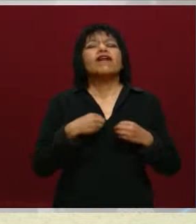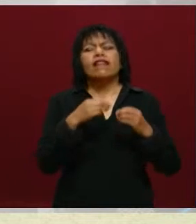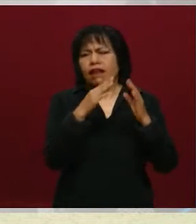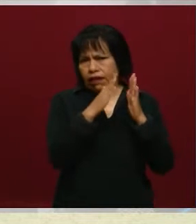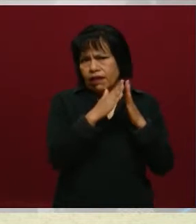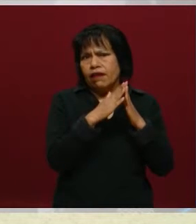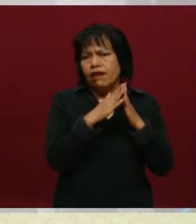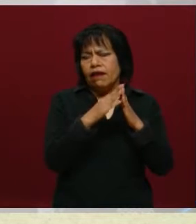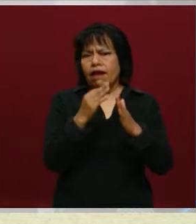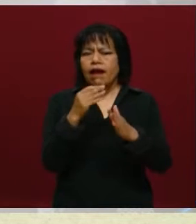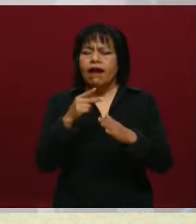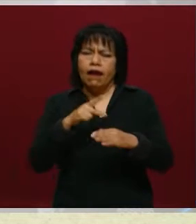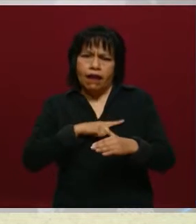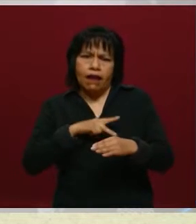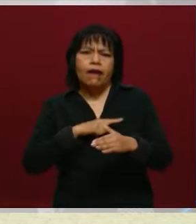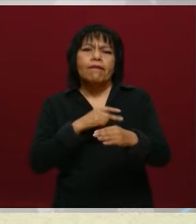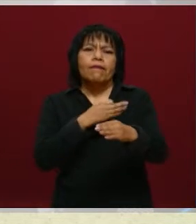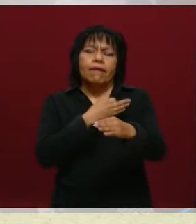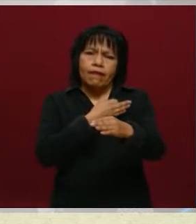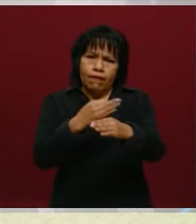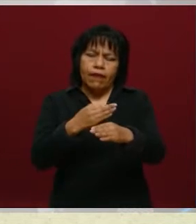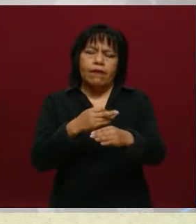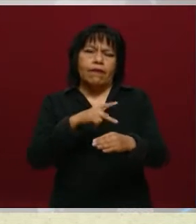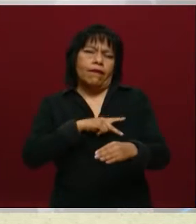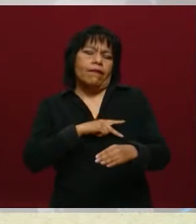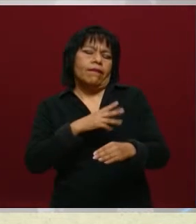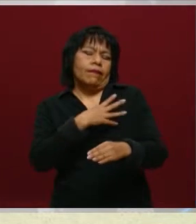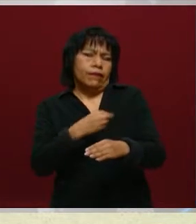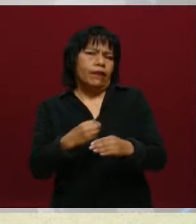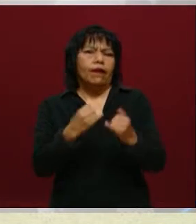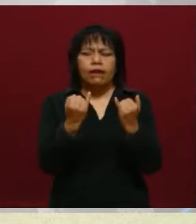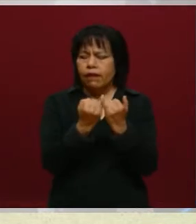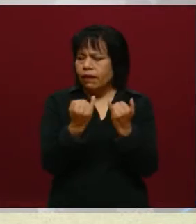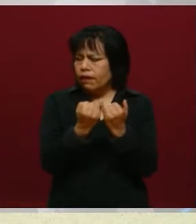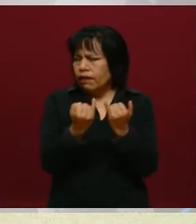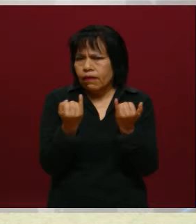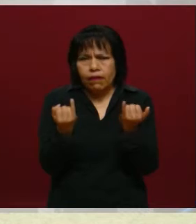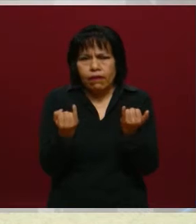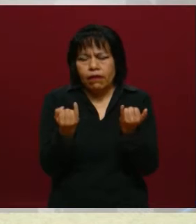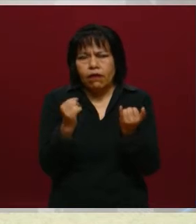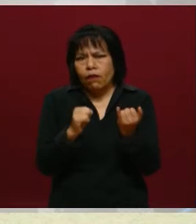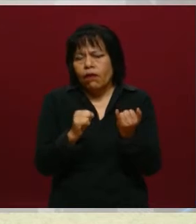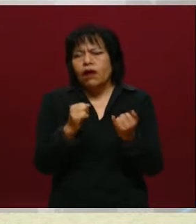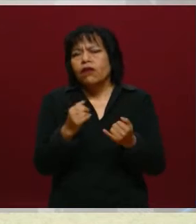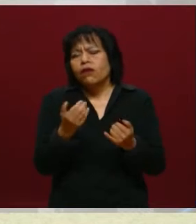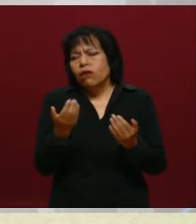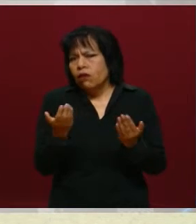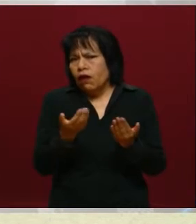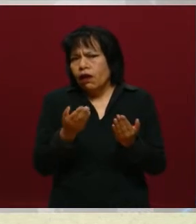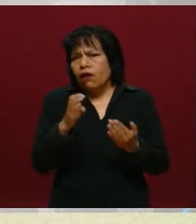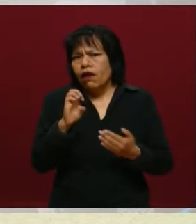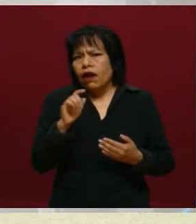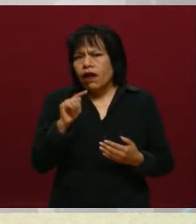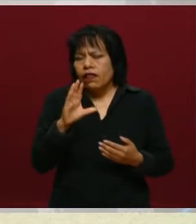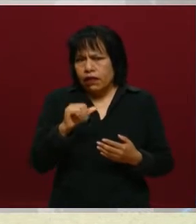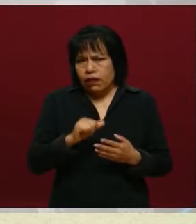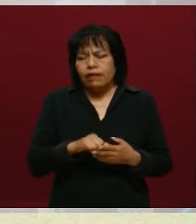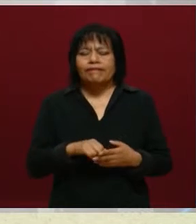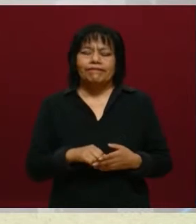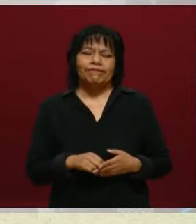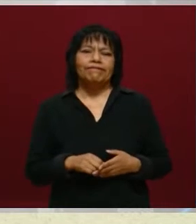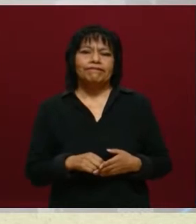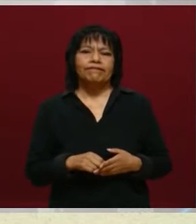desde mi familia con mis hijos dándoles los tiempos de acuerdo a los ritmos de trabajo y ritmos de vida que ahora tenemos